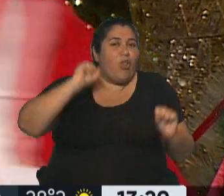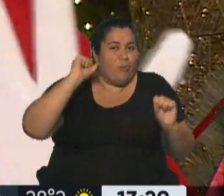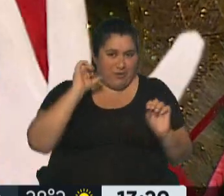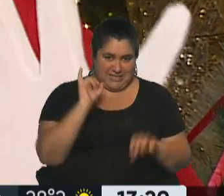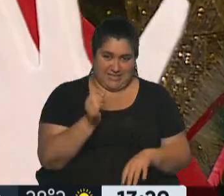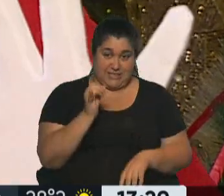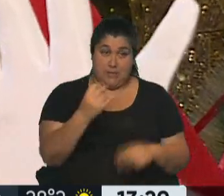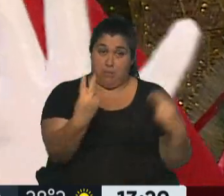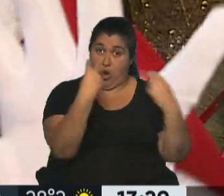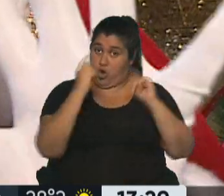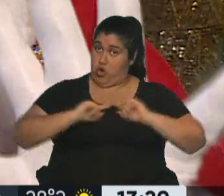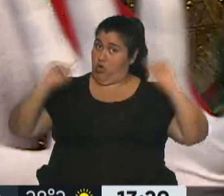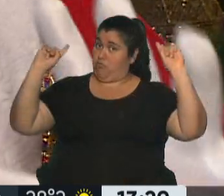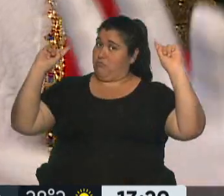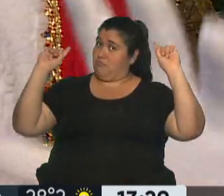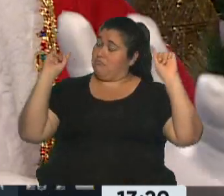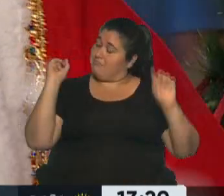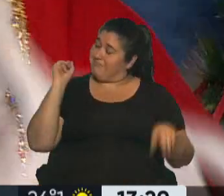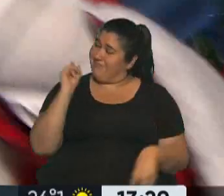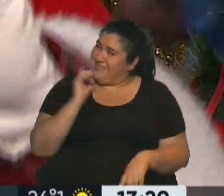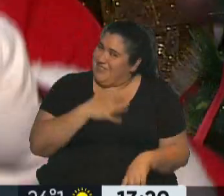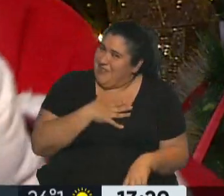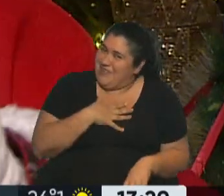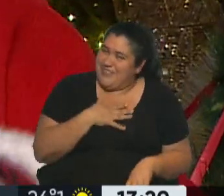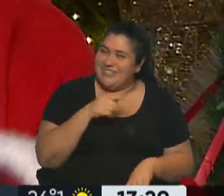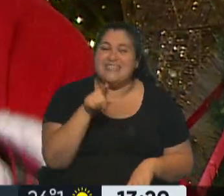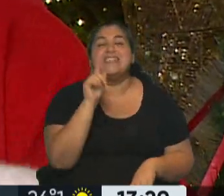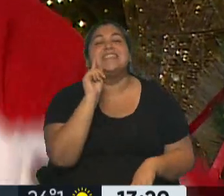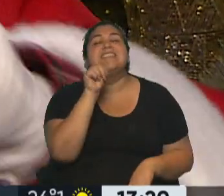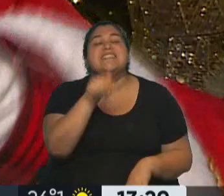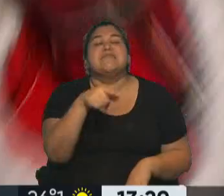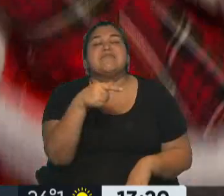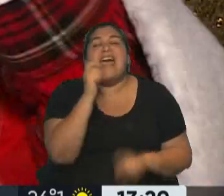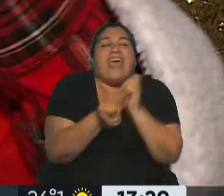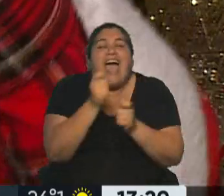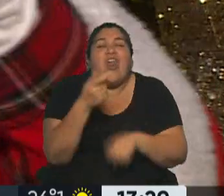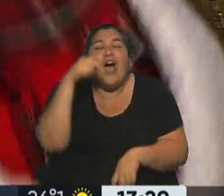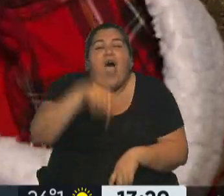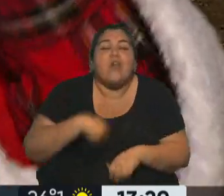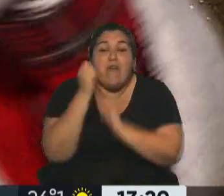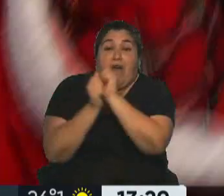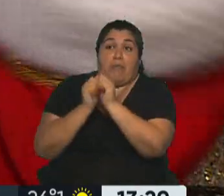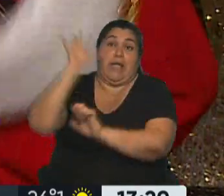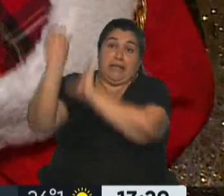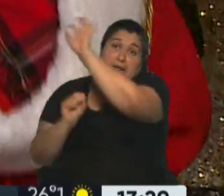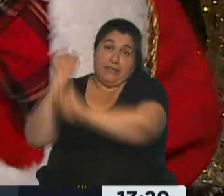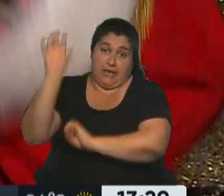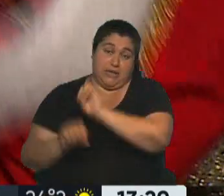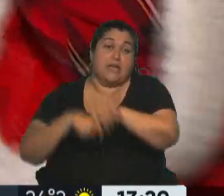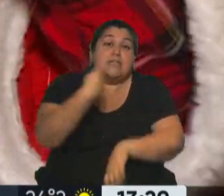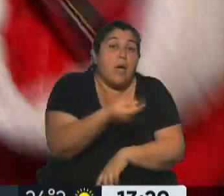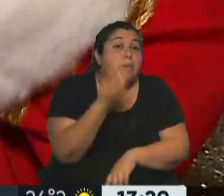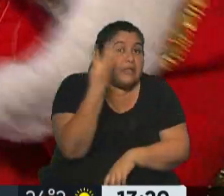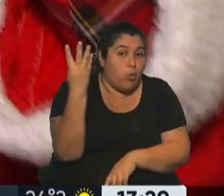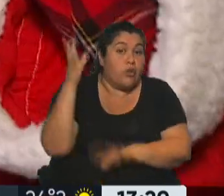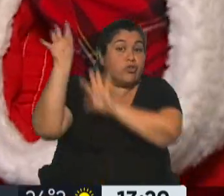que nadie me vea. Bueno, ahora te vas a buscar los regalos. Claro, ahora voy a la fábrica a buscar los regalos y el 24 los